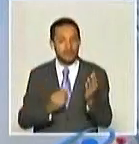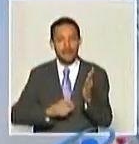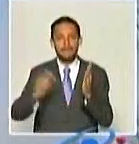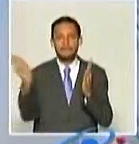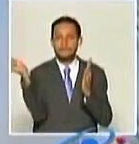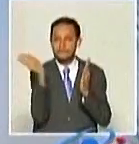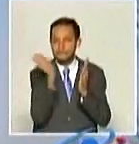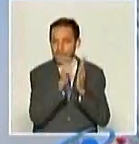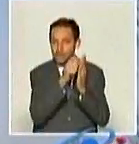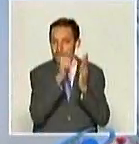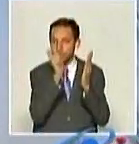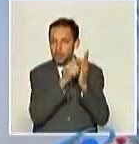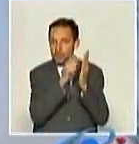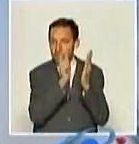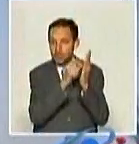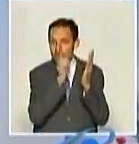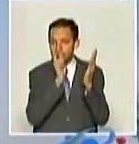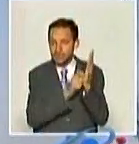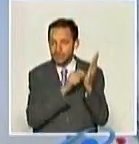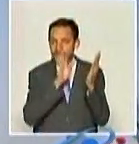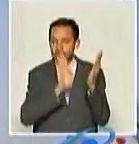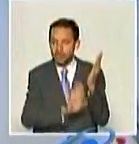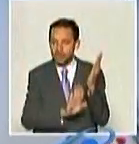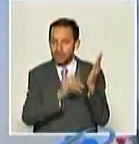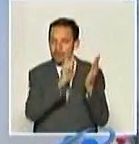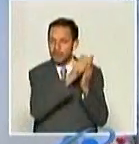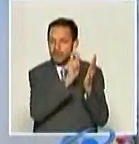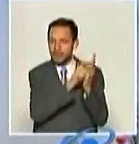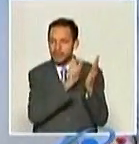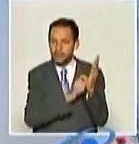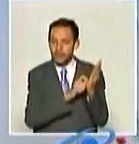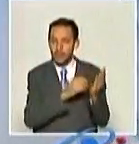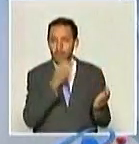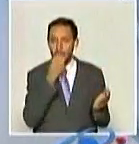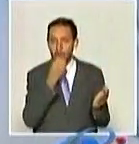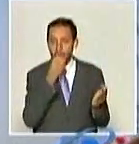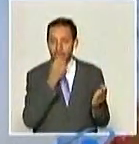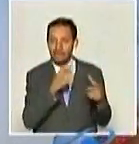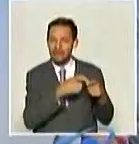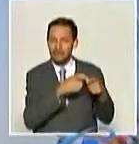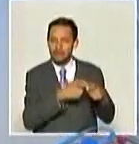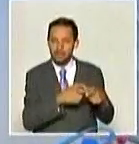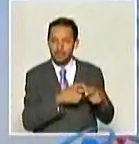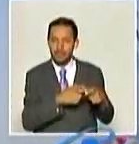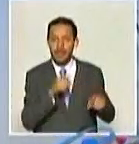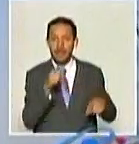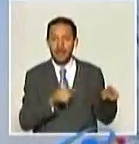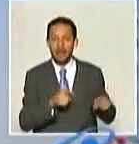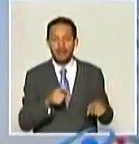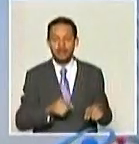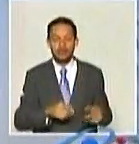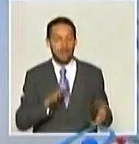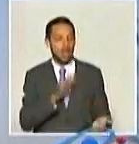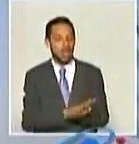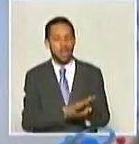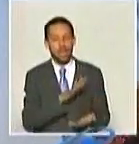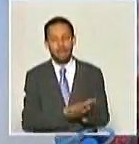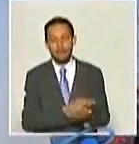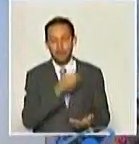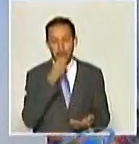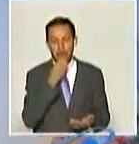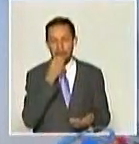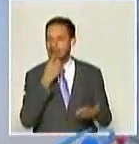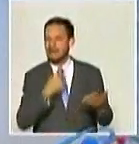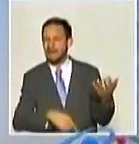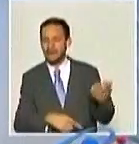aspectos en cuanto a la alimentación que tenemos, que comemos muy mal. Va un paciente a nuestro consultorio,